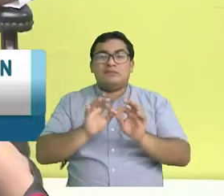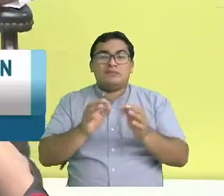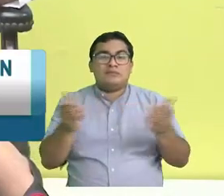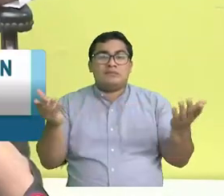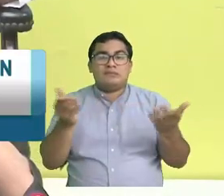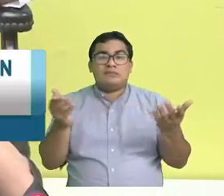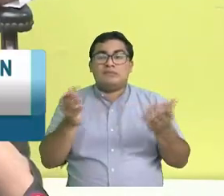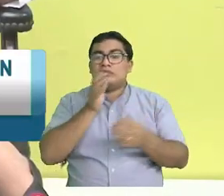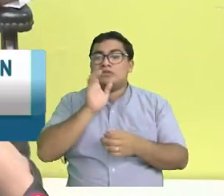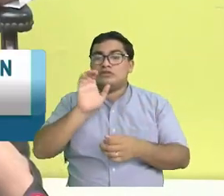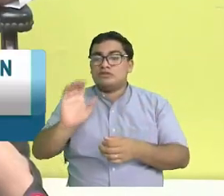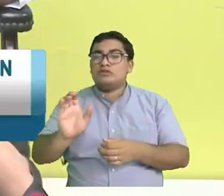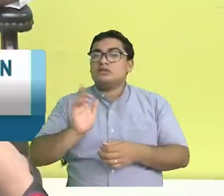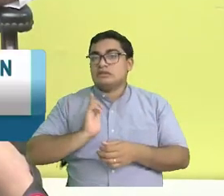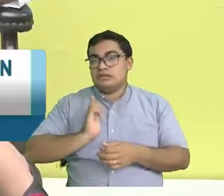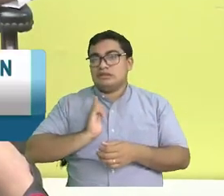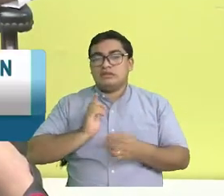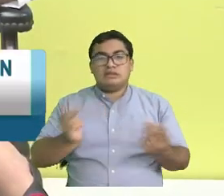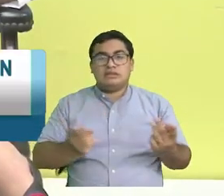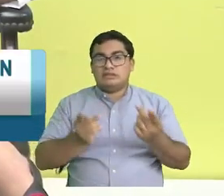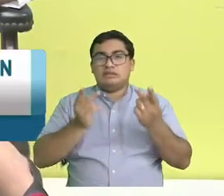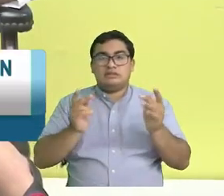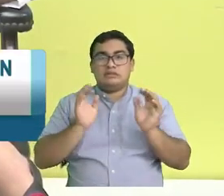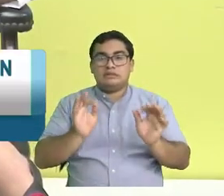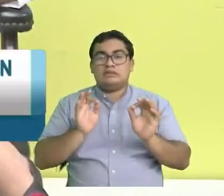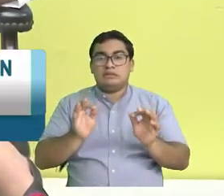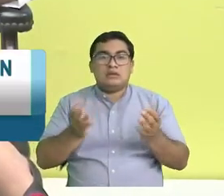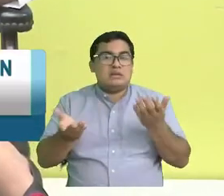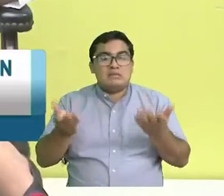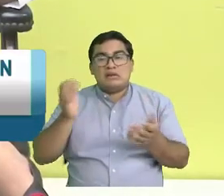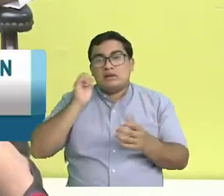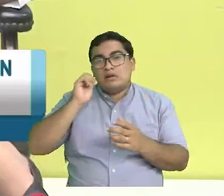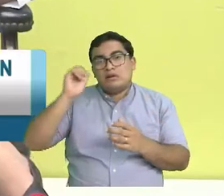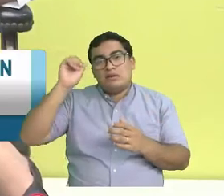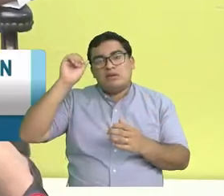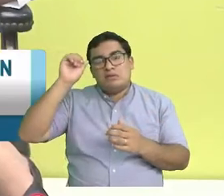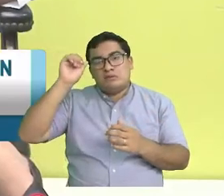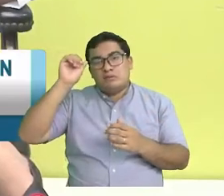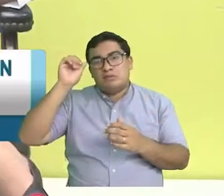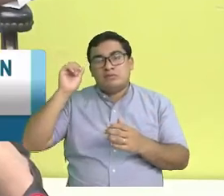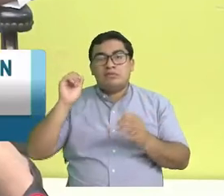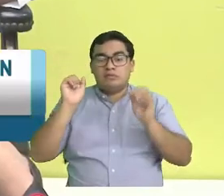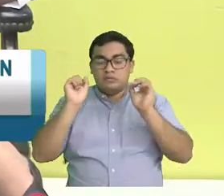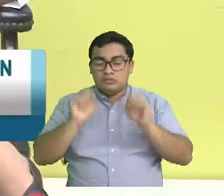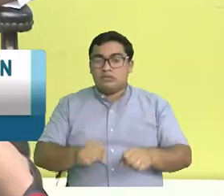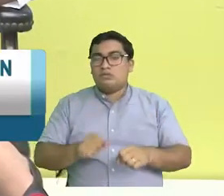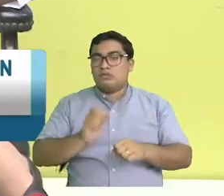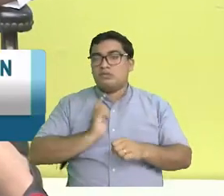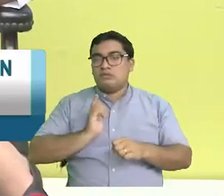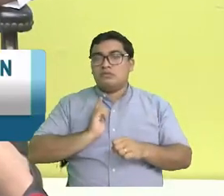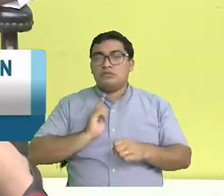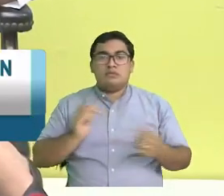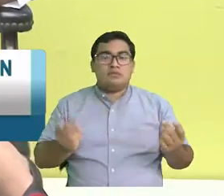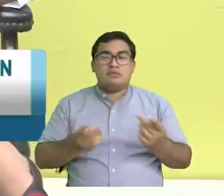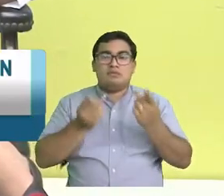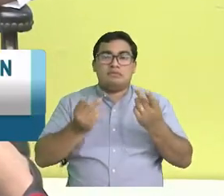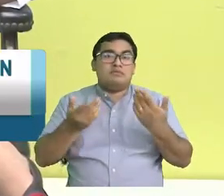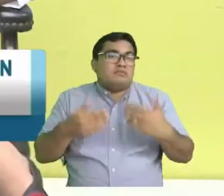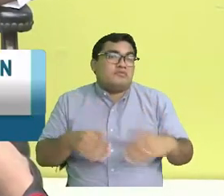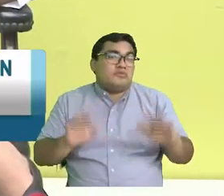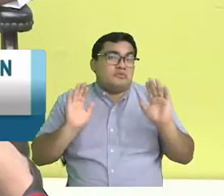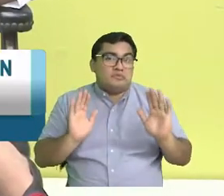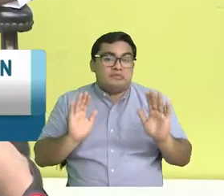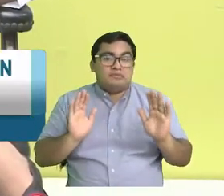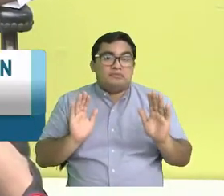ese niño tenga una vida funcional, sea un adulto funcional, que pueda tener una vida normal a pesar de su